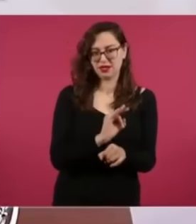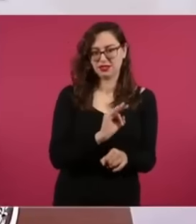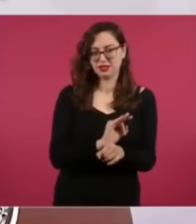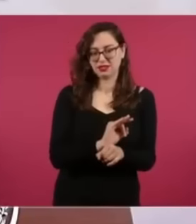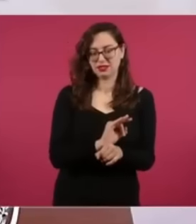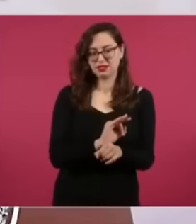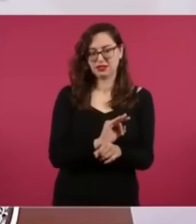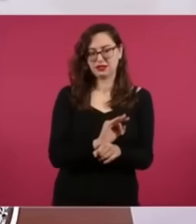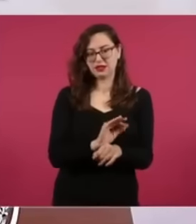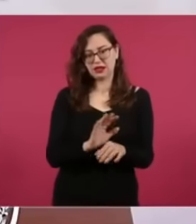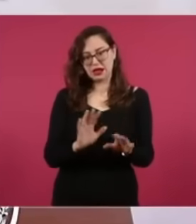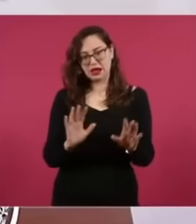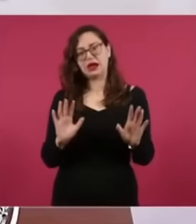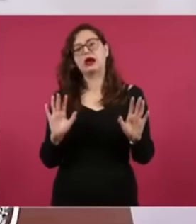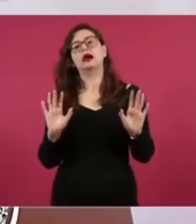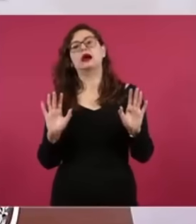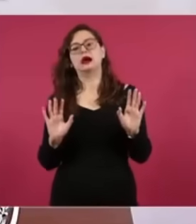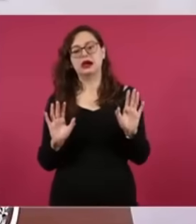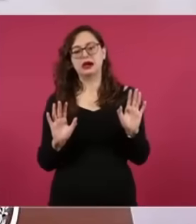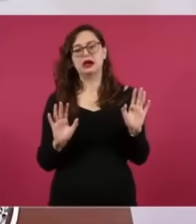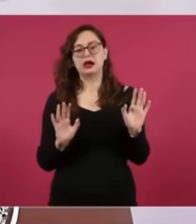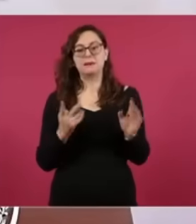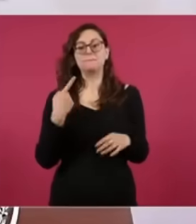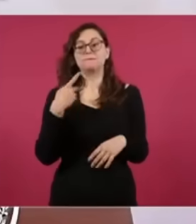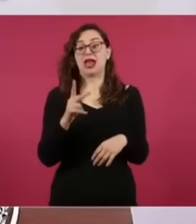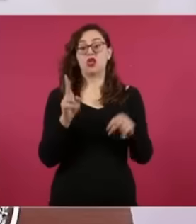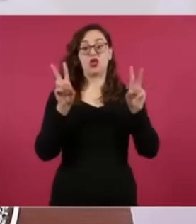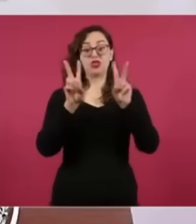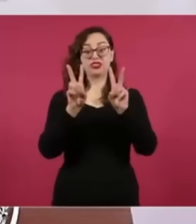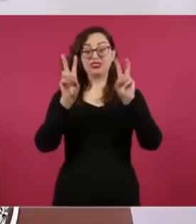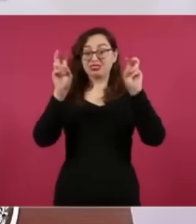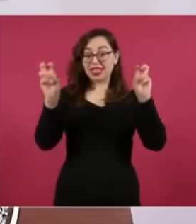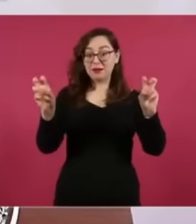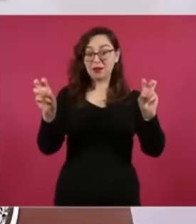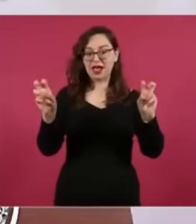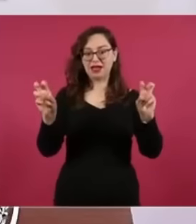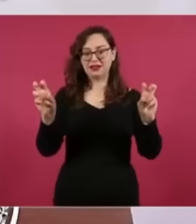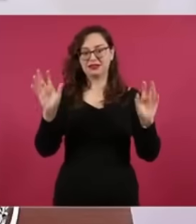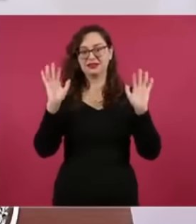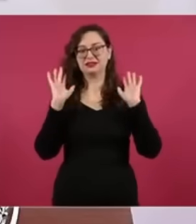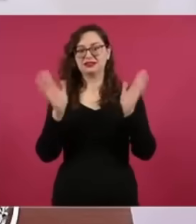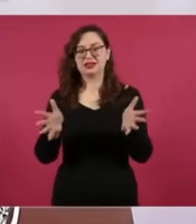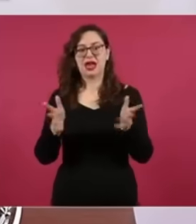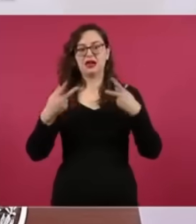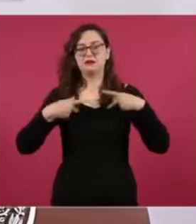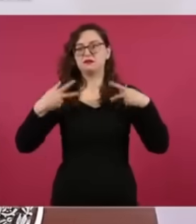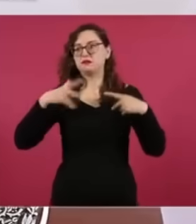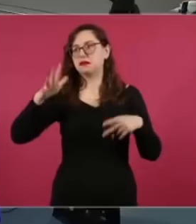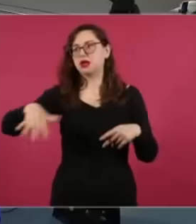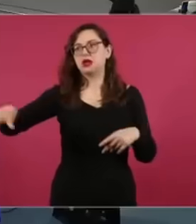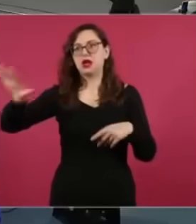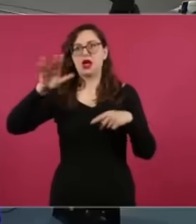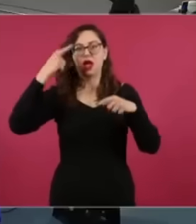pues es en contra de nosotros. Entonces,